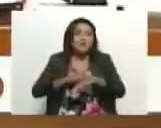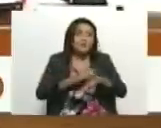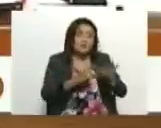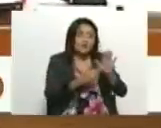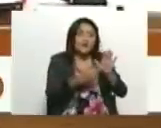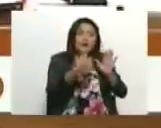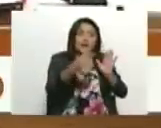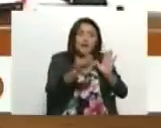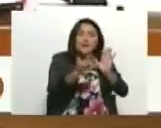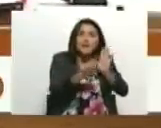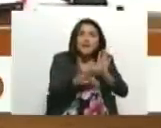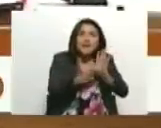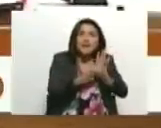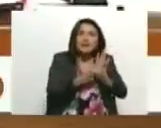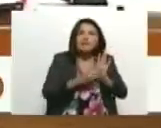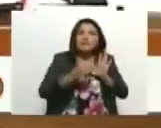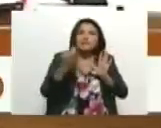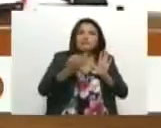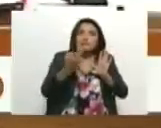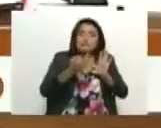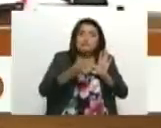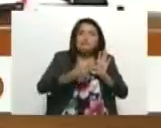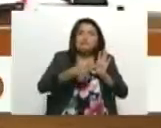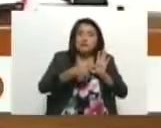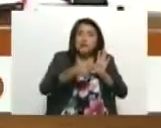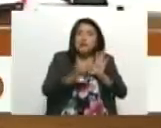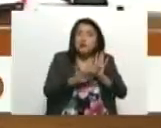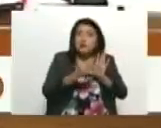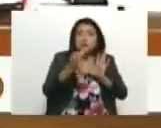exigentes, draconianas, me atrevo a decir,